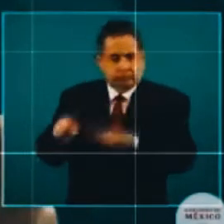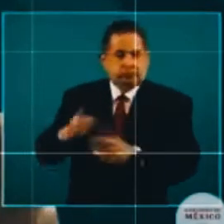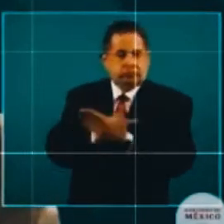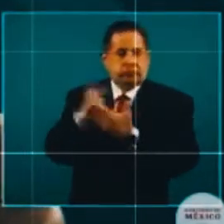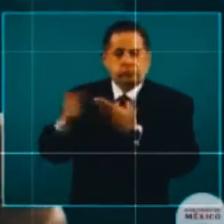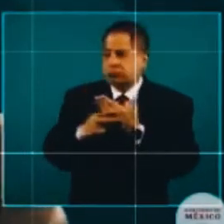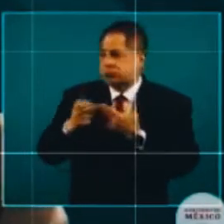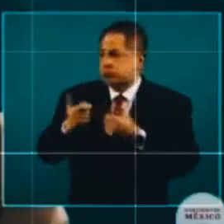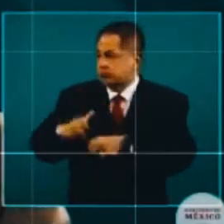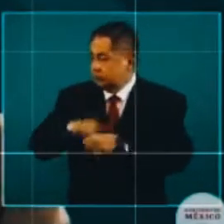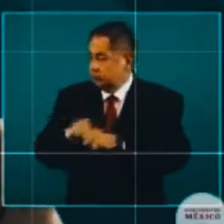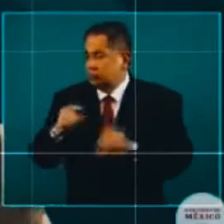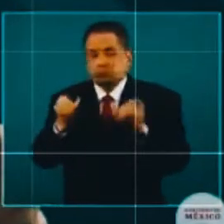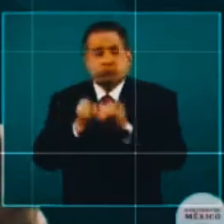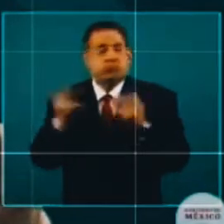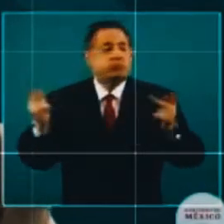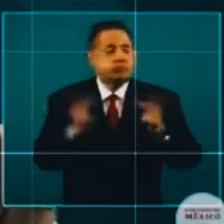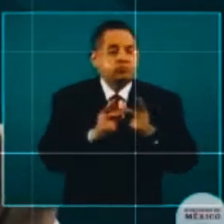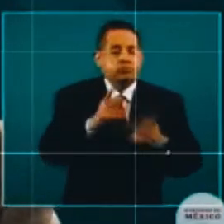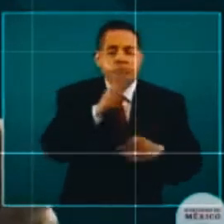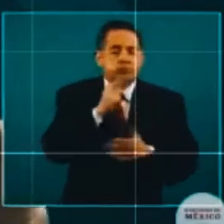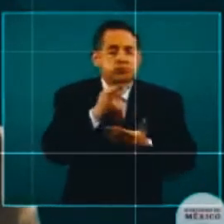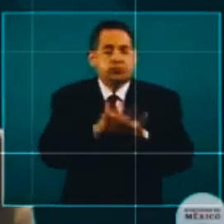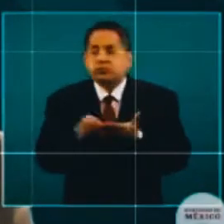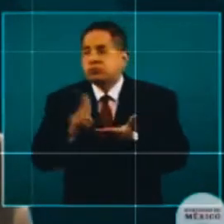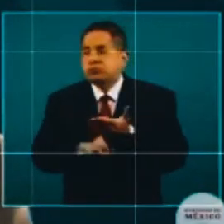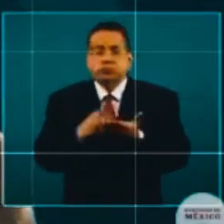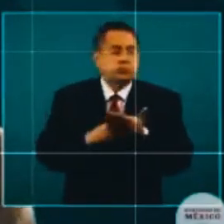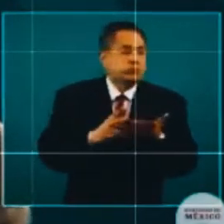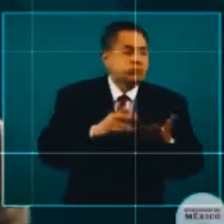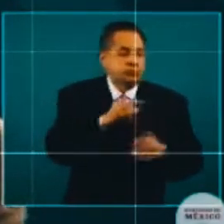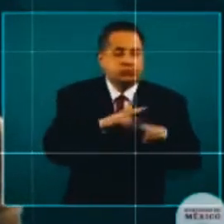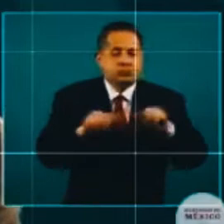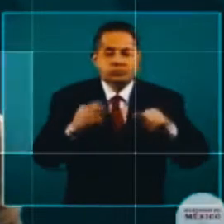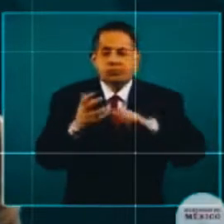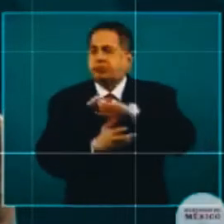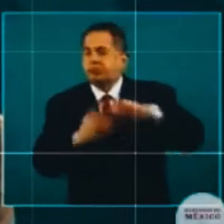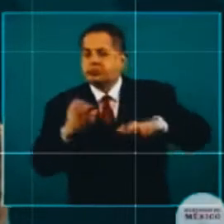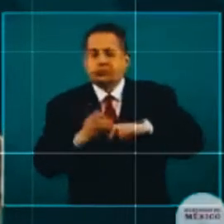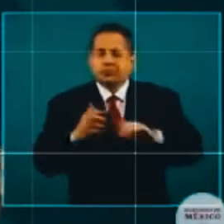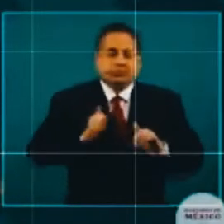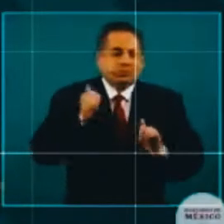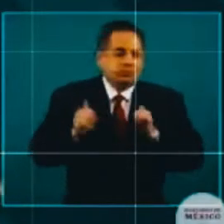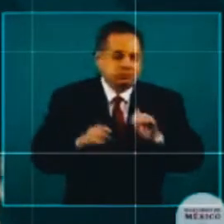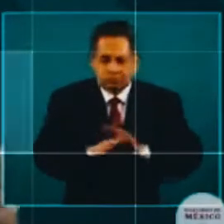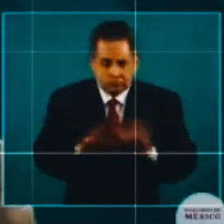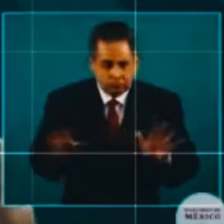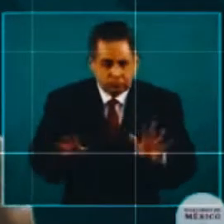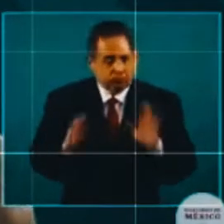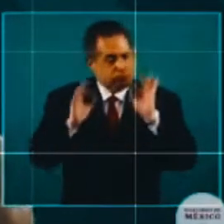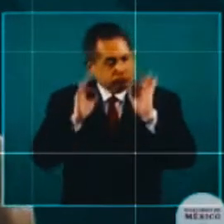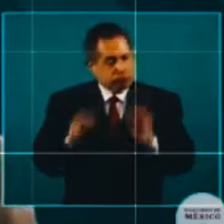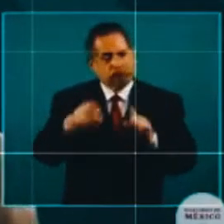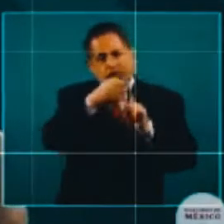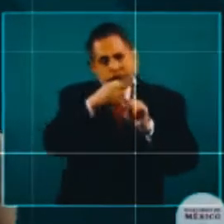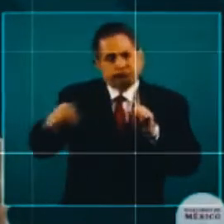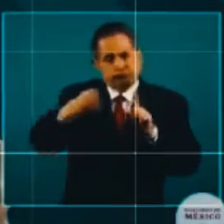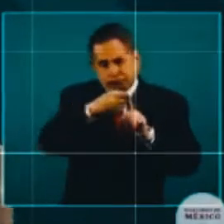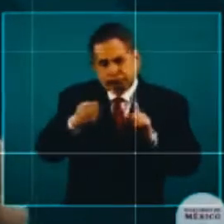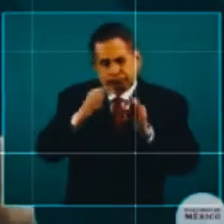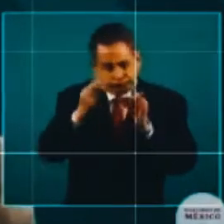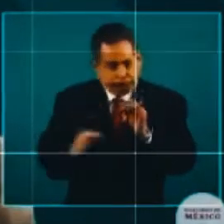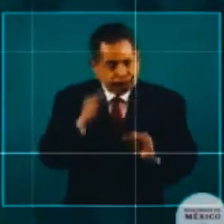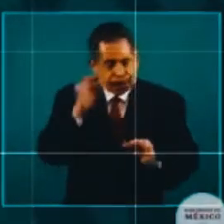Vacunación, para que se eviten duplicidades, para que nadie tenga ese escenario de ser